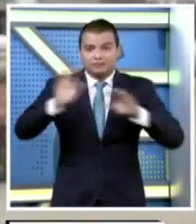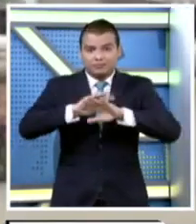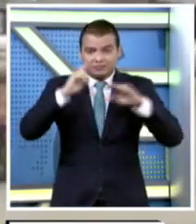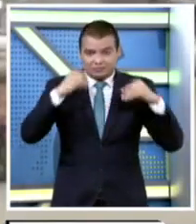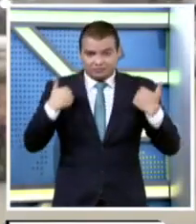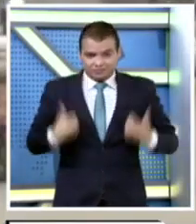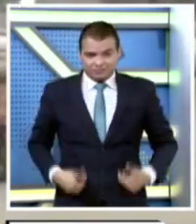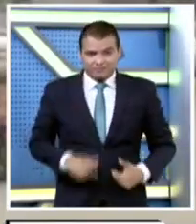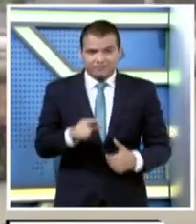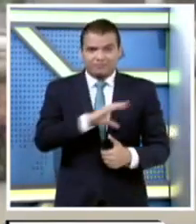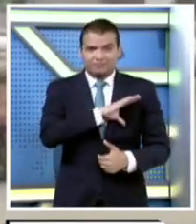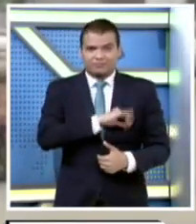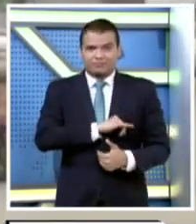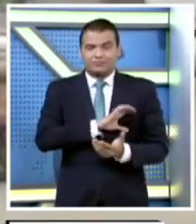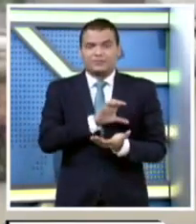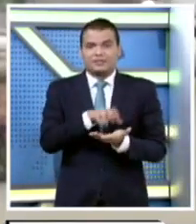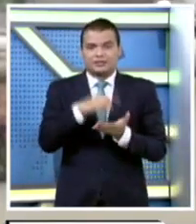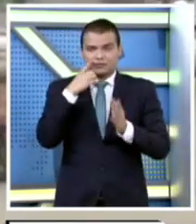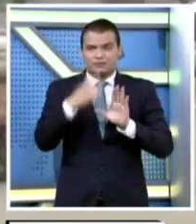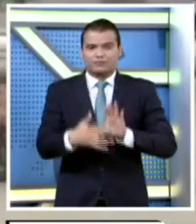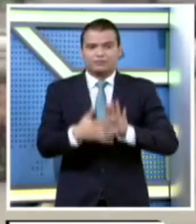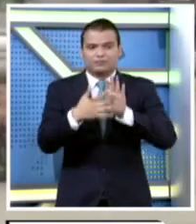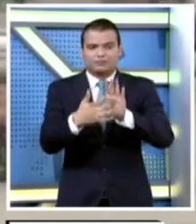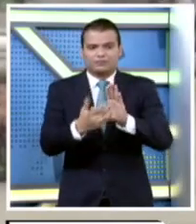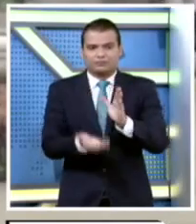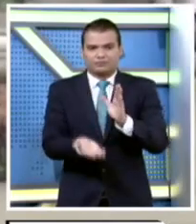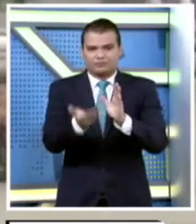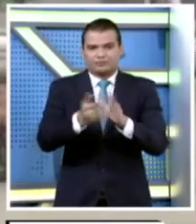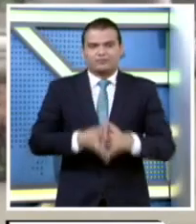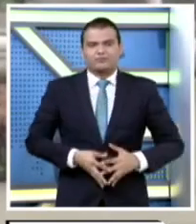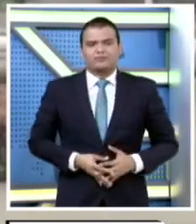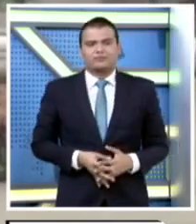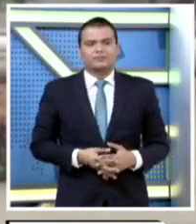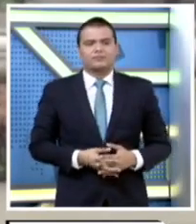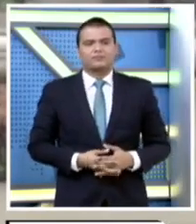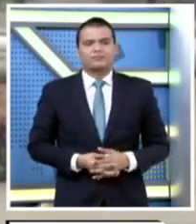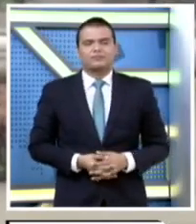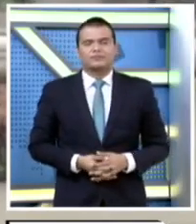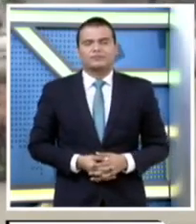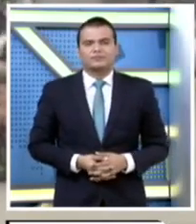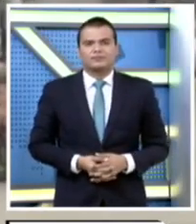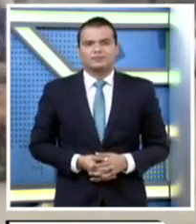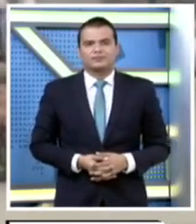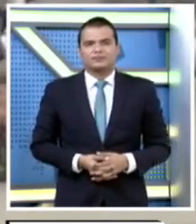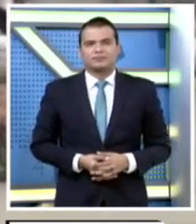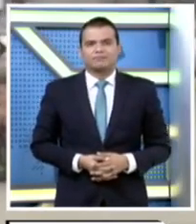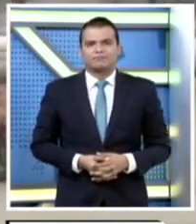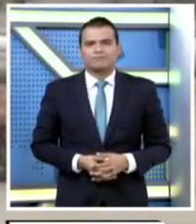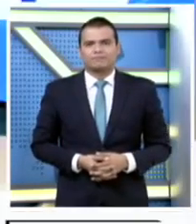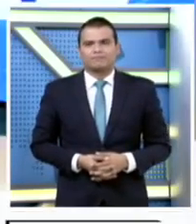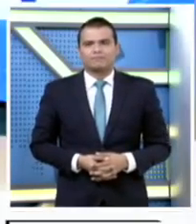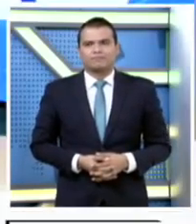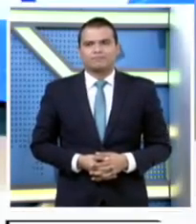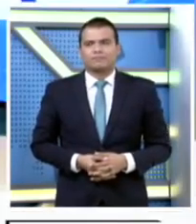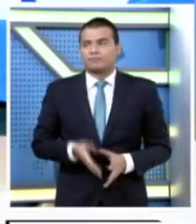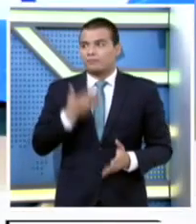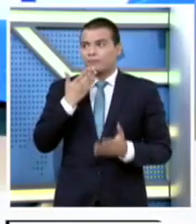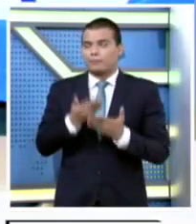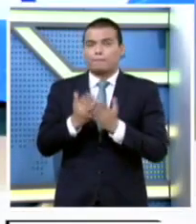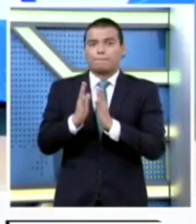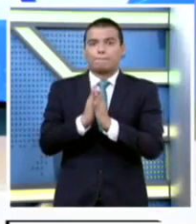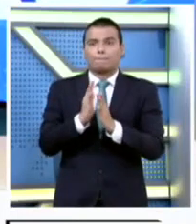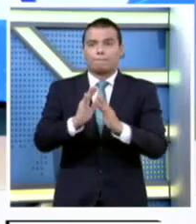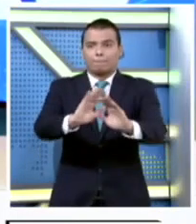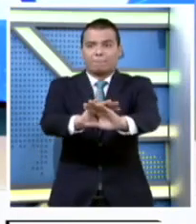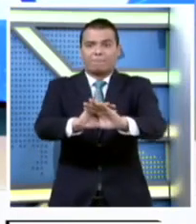desde el centro de la capital del Valle. Sigan ustedes conectados con el noticiero 90 Minutos porque el noticiero 90 Minutos está en ti, está en todas partes. Muchísimas